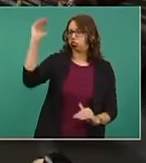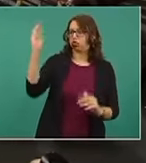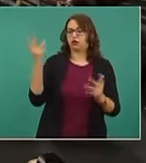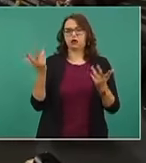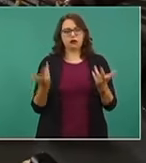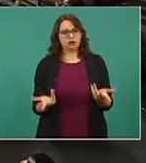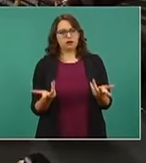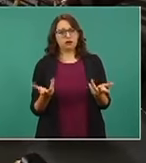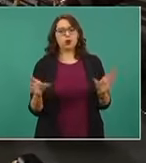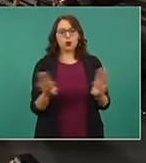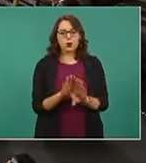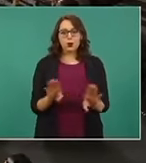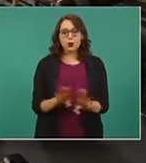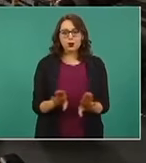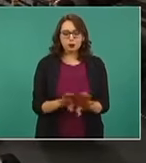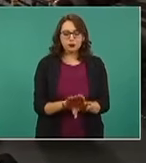Entonces,